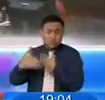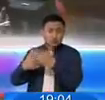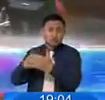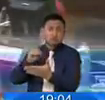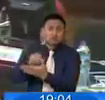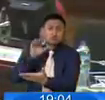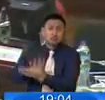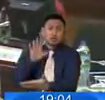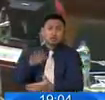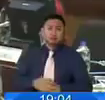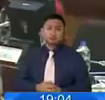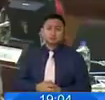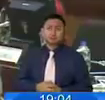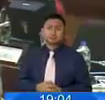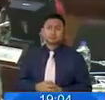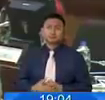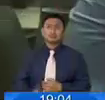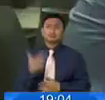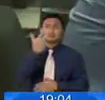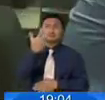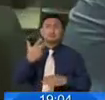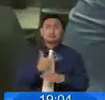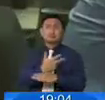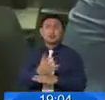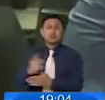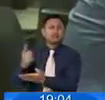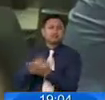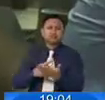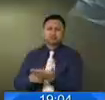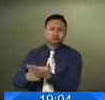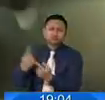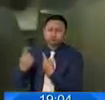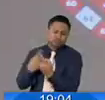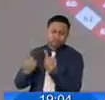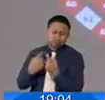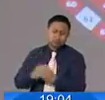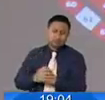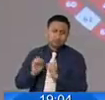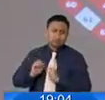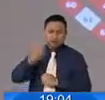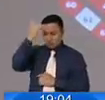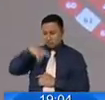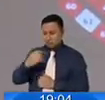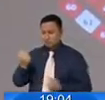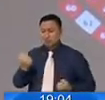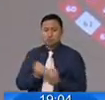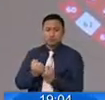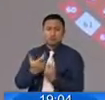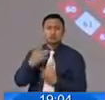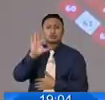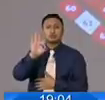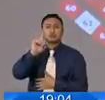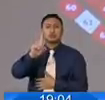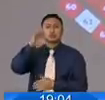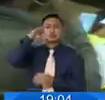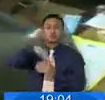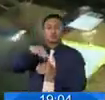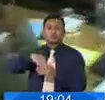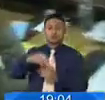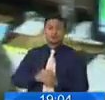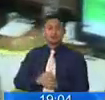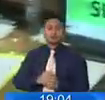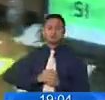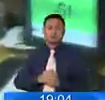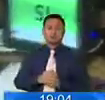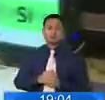Al final, y luego de casi 3 horas de discusión, la resolución de apoyo fue aprobada con una mayoría de 91 votos. Los